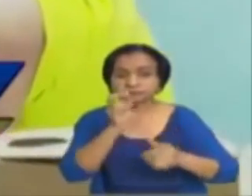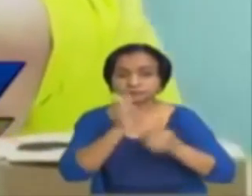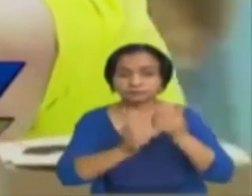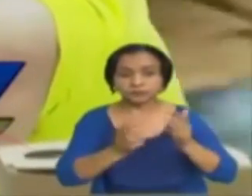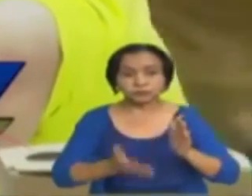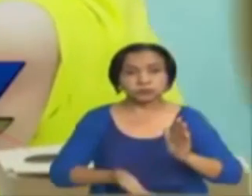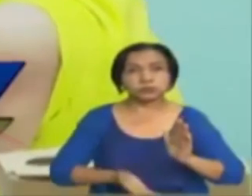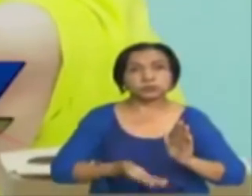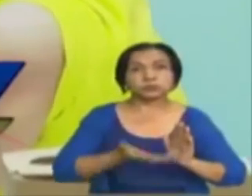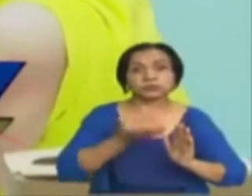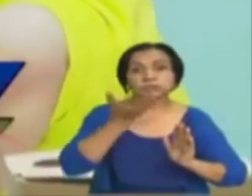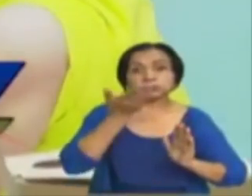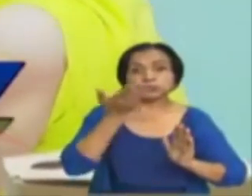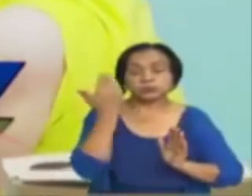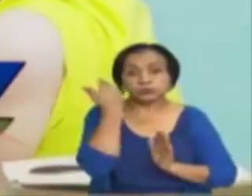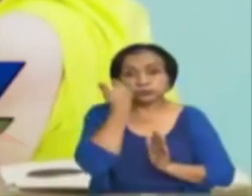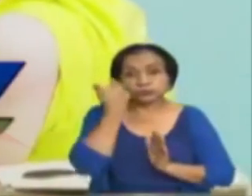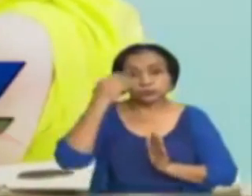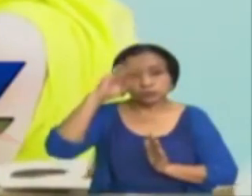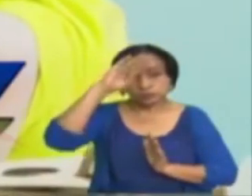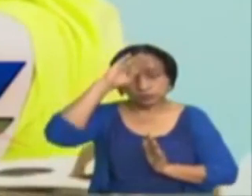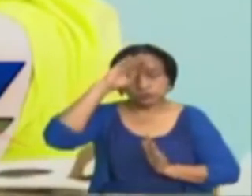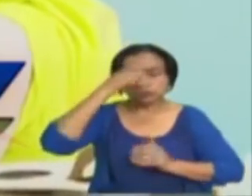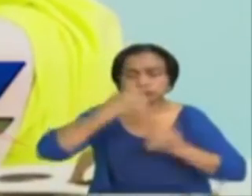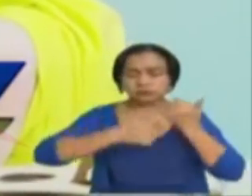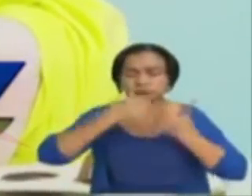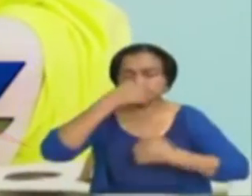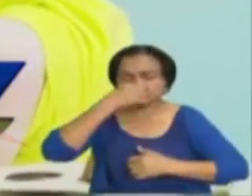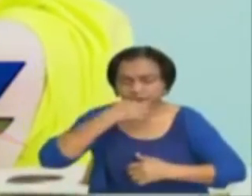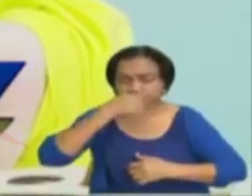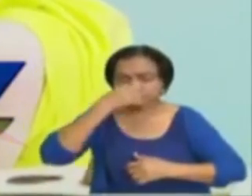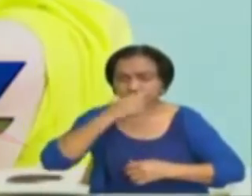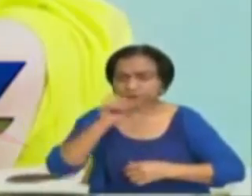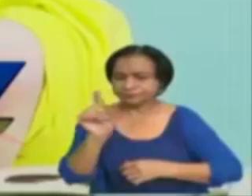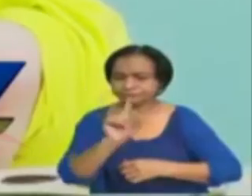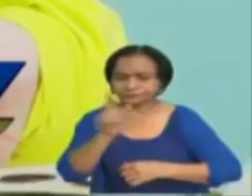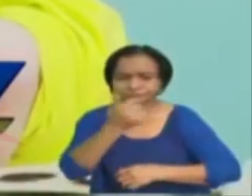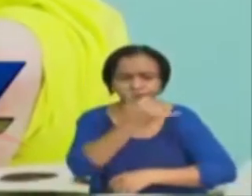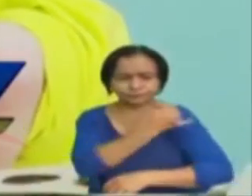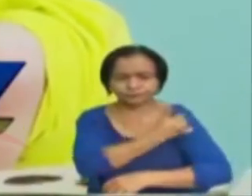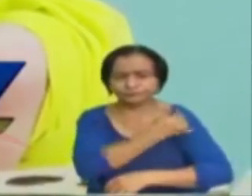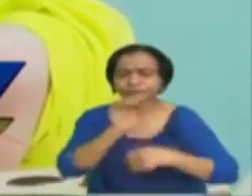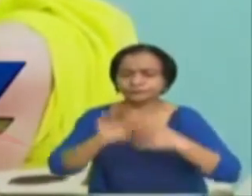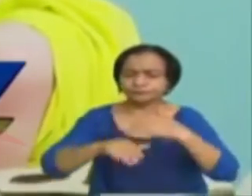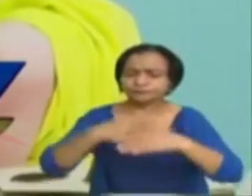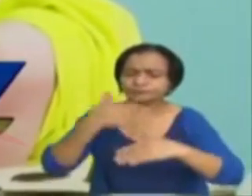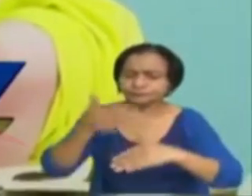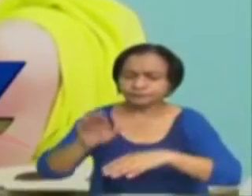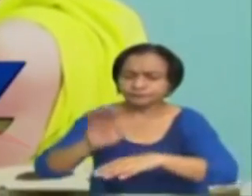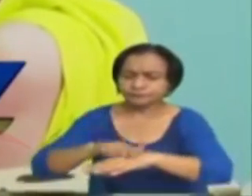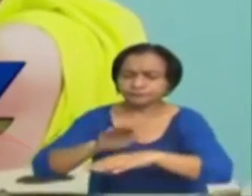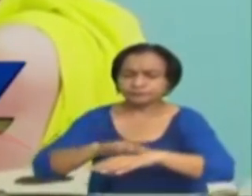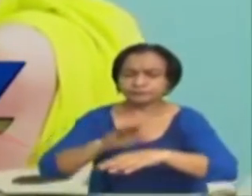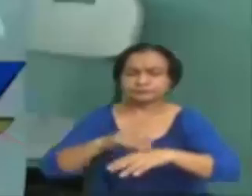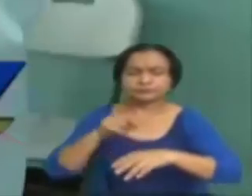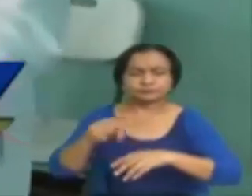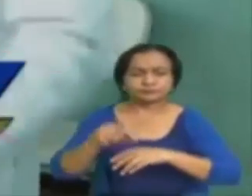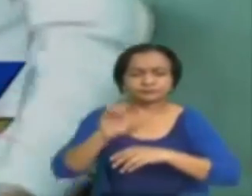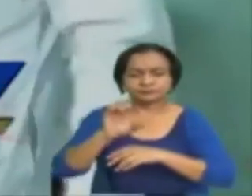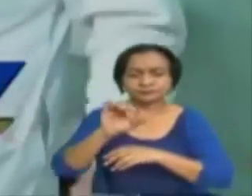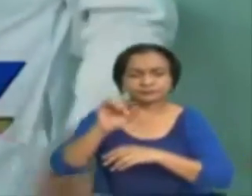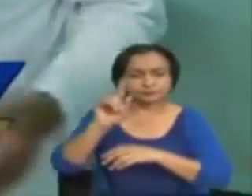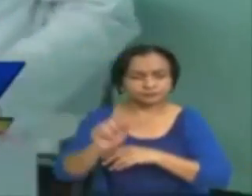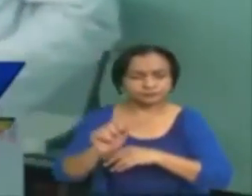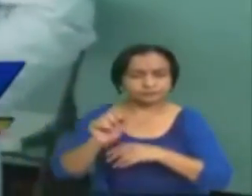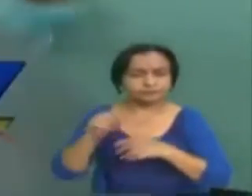Hospital Manolo Morales, en el Policlínico Iraní, son primeras y segundas dosis a las 8 de la mañana. En el Hospital